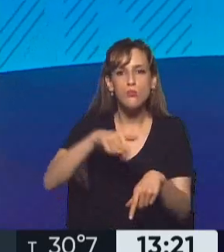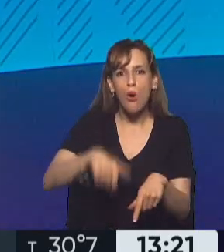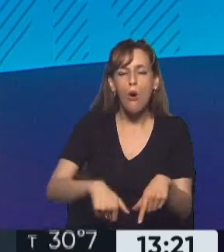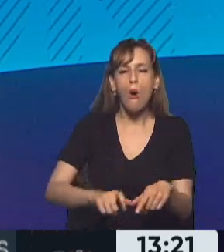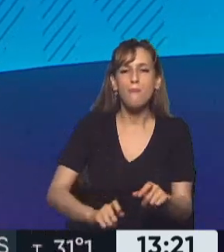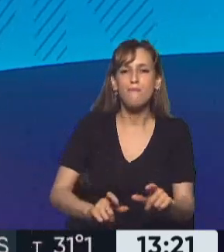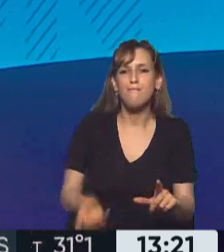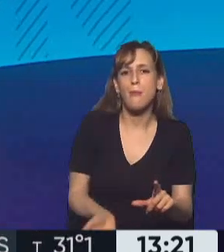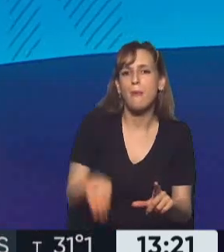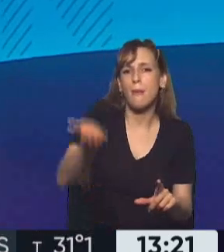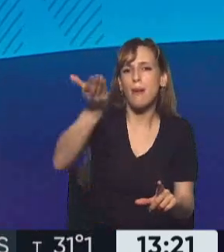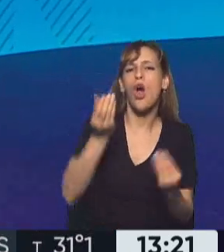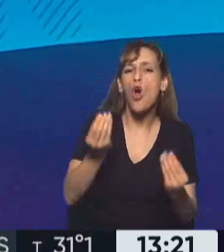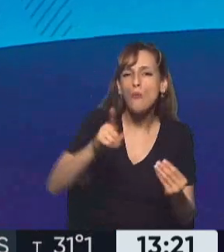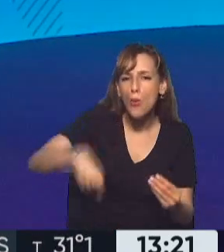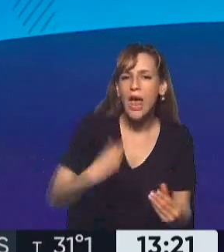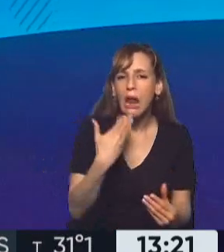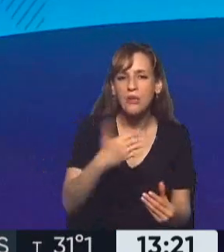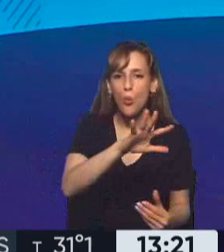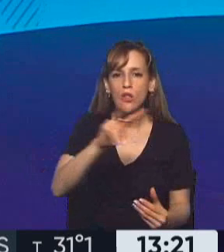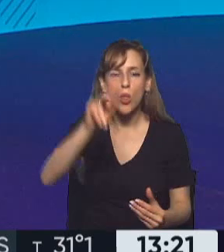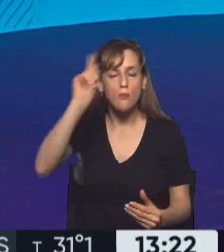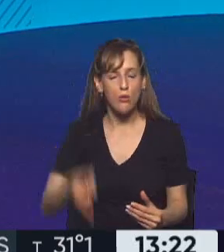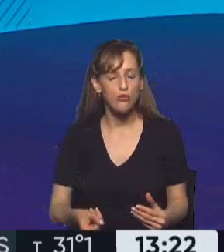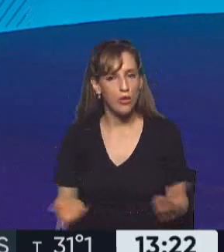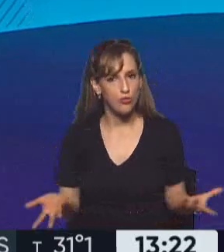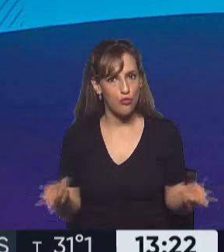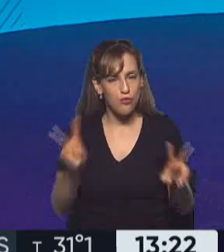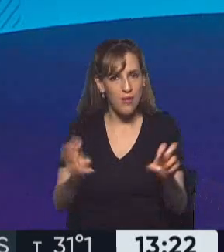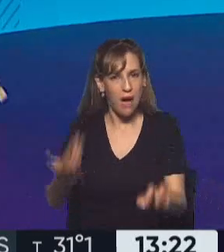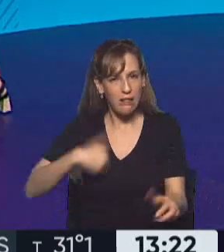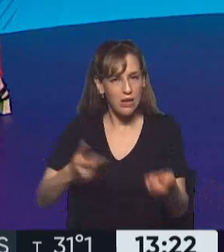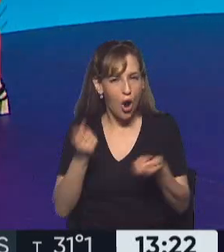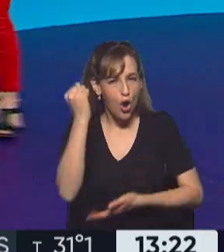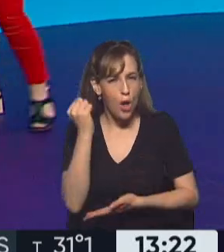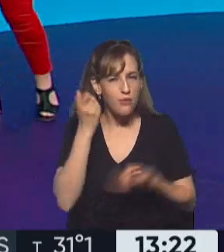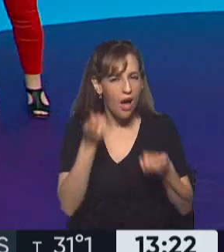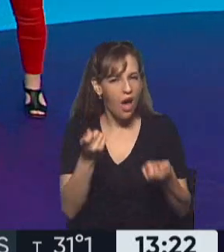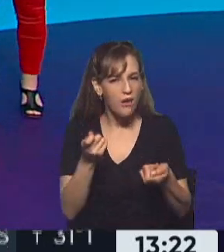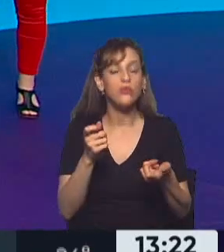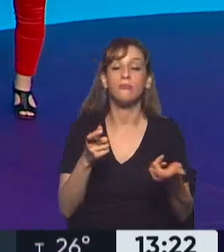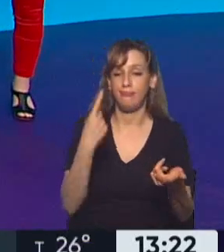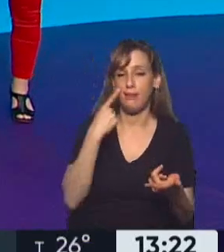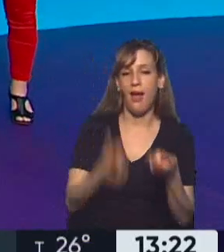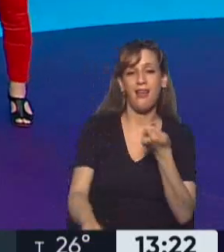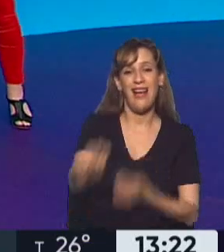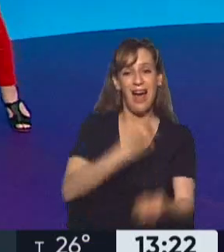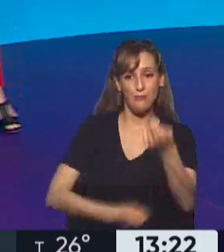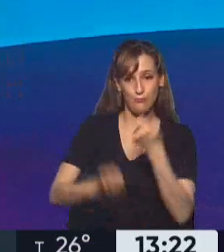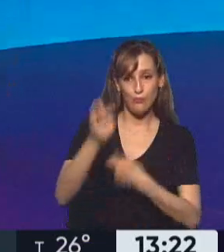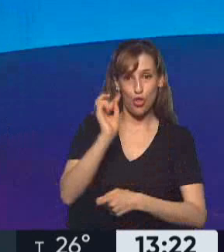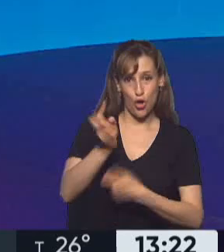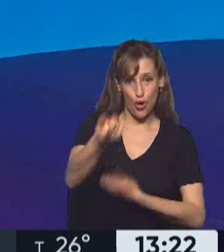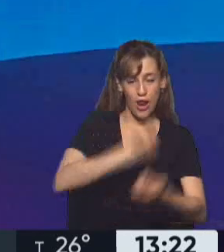del 52%? ¿Hay razones en los costos de la economía argentina? Revisemos, tipo de cambio, 29%. No